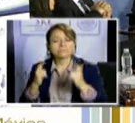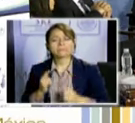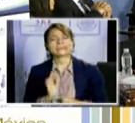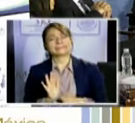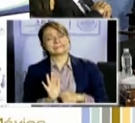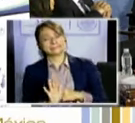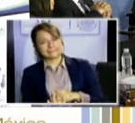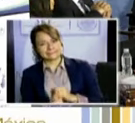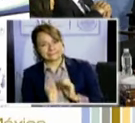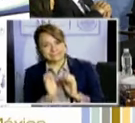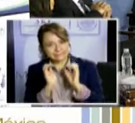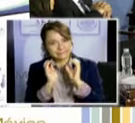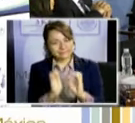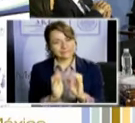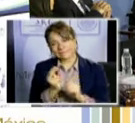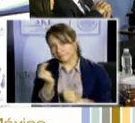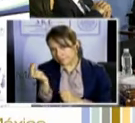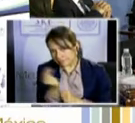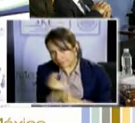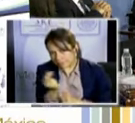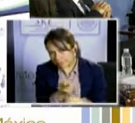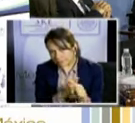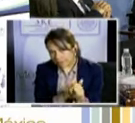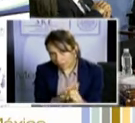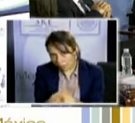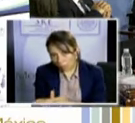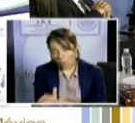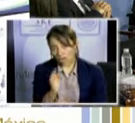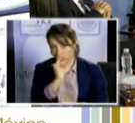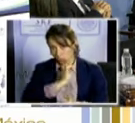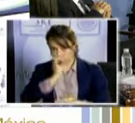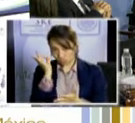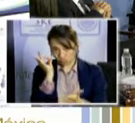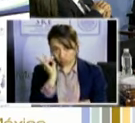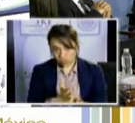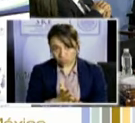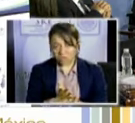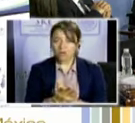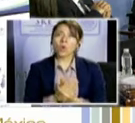rumbo, hacer frente a otras dinámicas que no son necesariamente